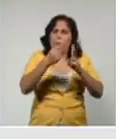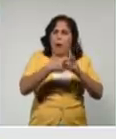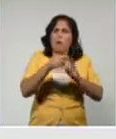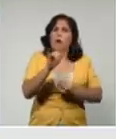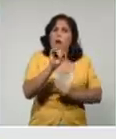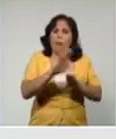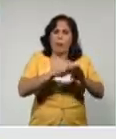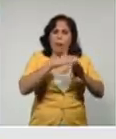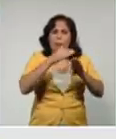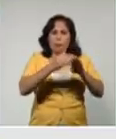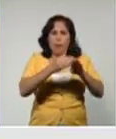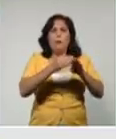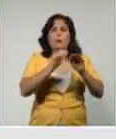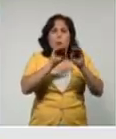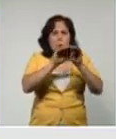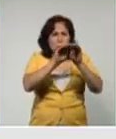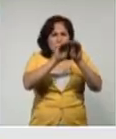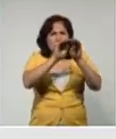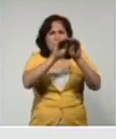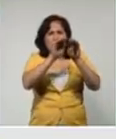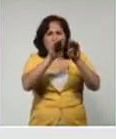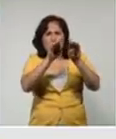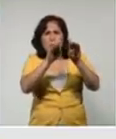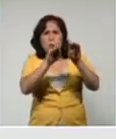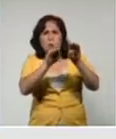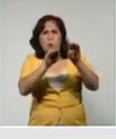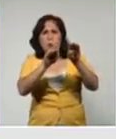cómo logramos mantener durante un periodo